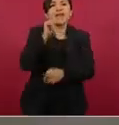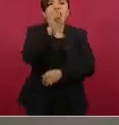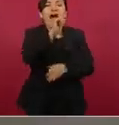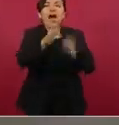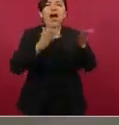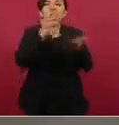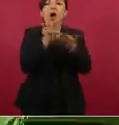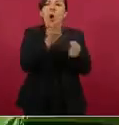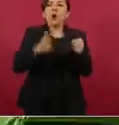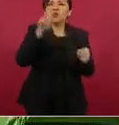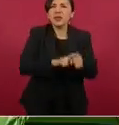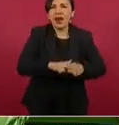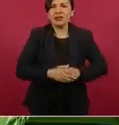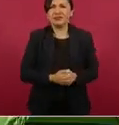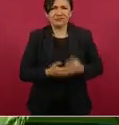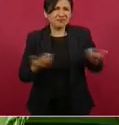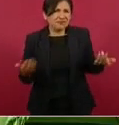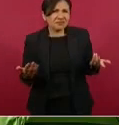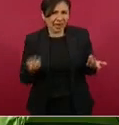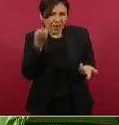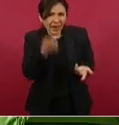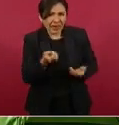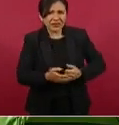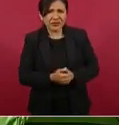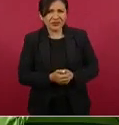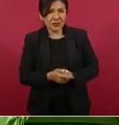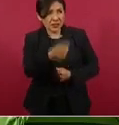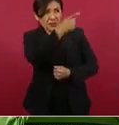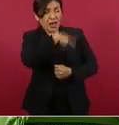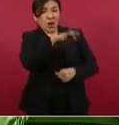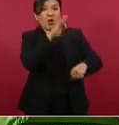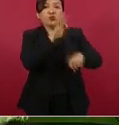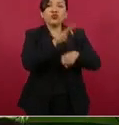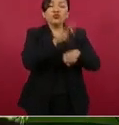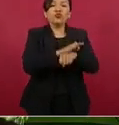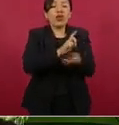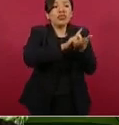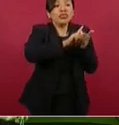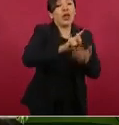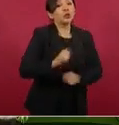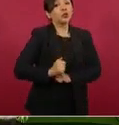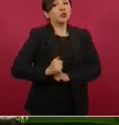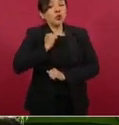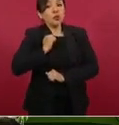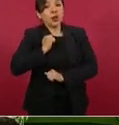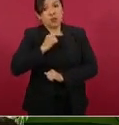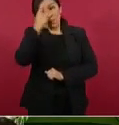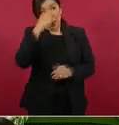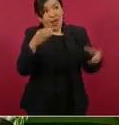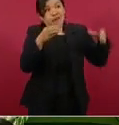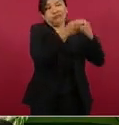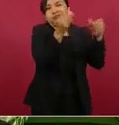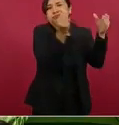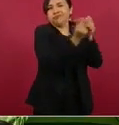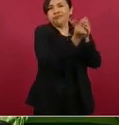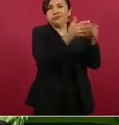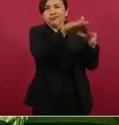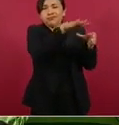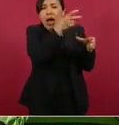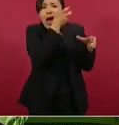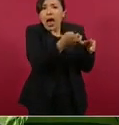hospital. Ahora resulta que los defensores del derecho supremo del privilegio han